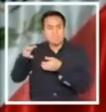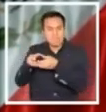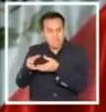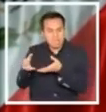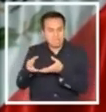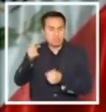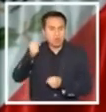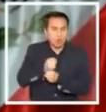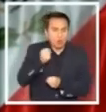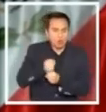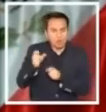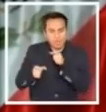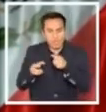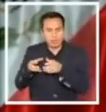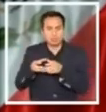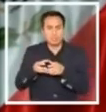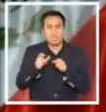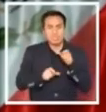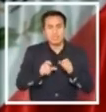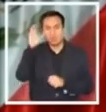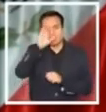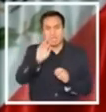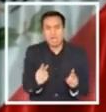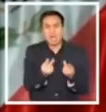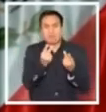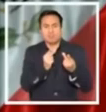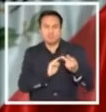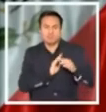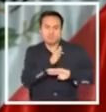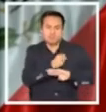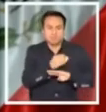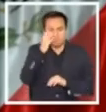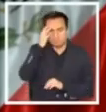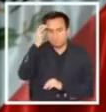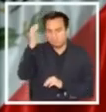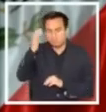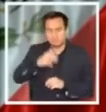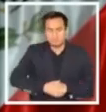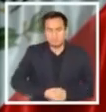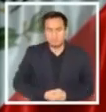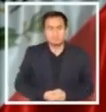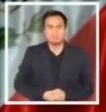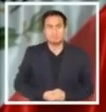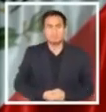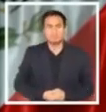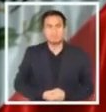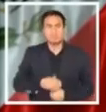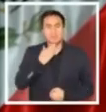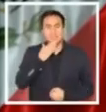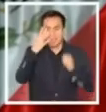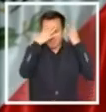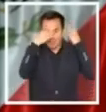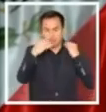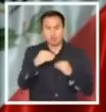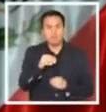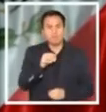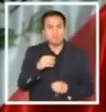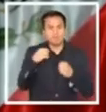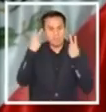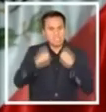militantes, obreros, gente en busca de refugio, y en donde un embajador